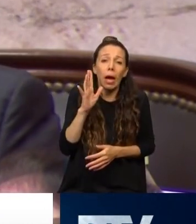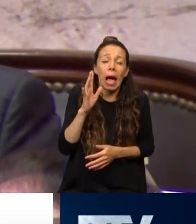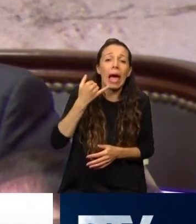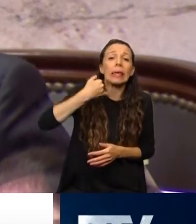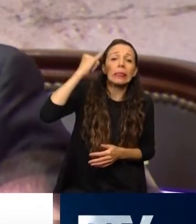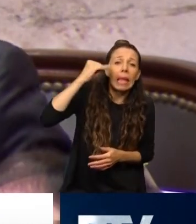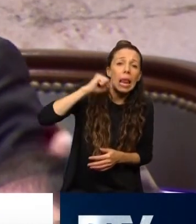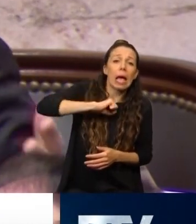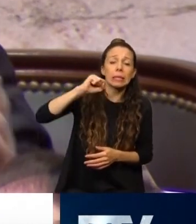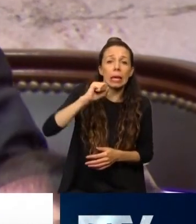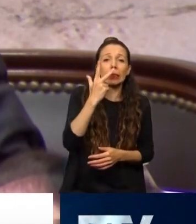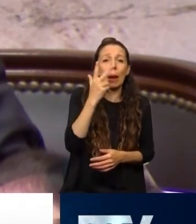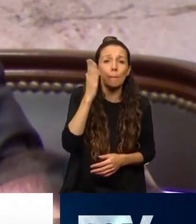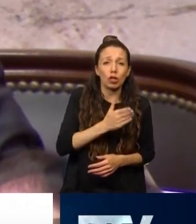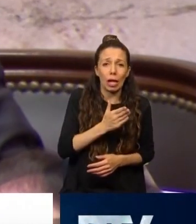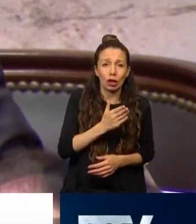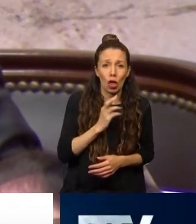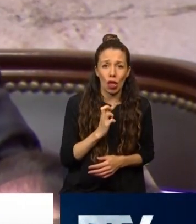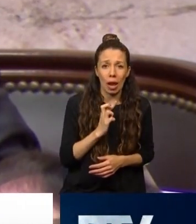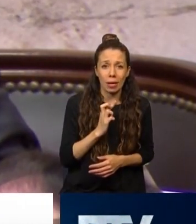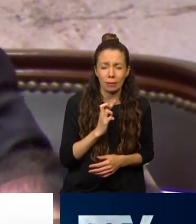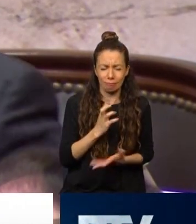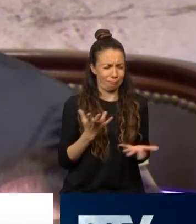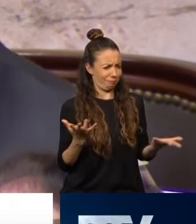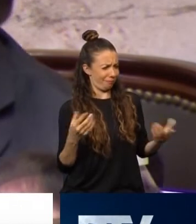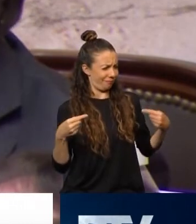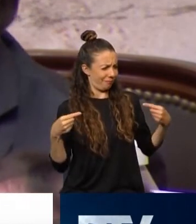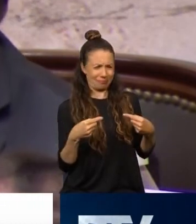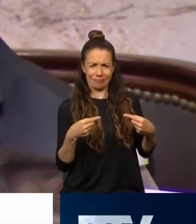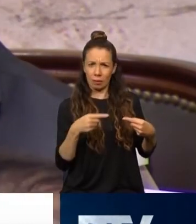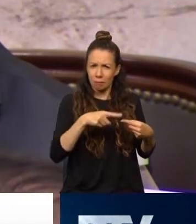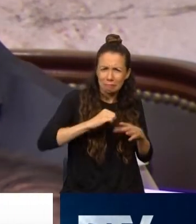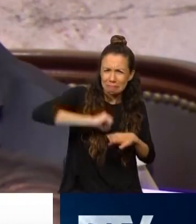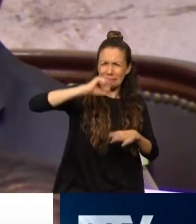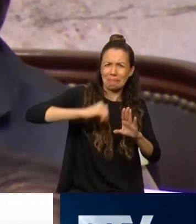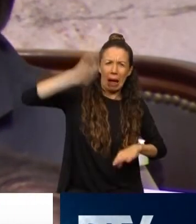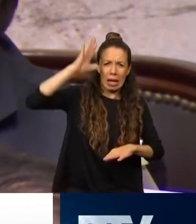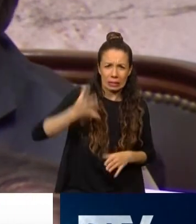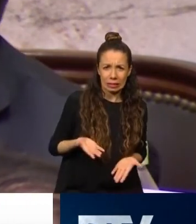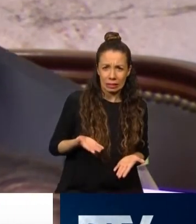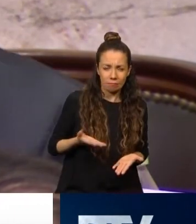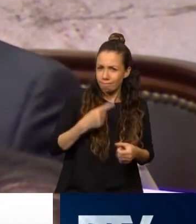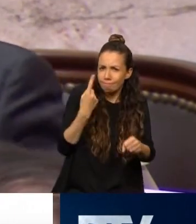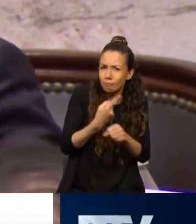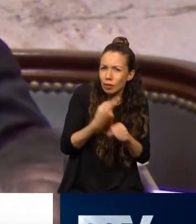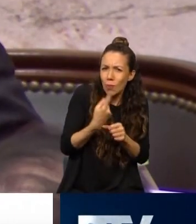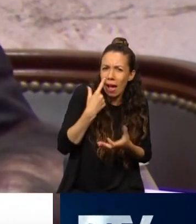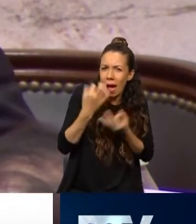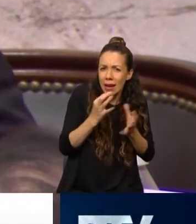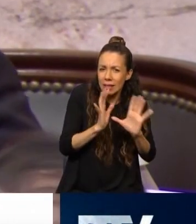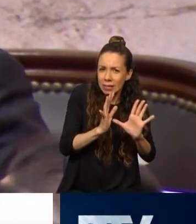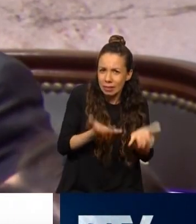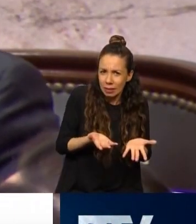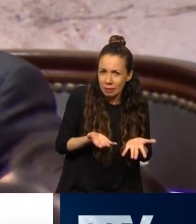dólares. ¿En qué lugar viven? Cuando toman la punta corta en el mercado de bonos, la tasa de interés en dólares